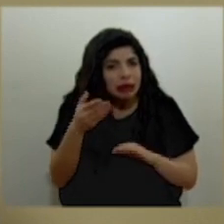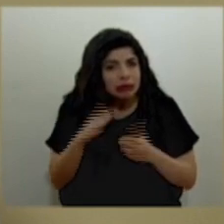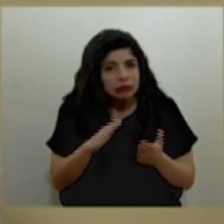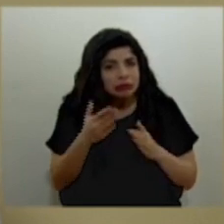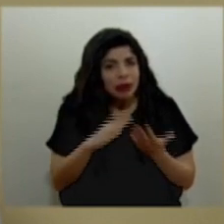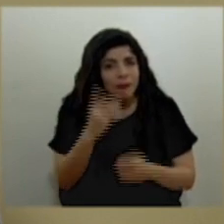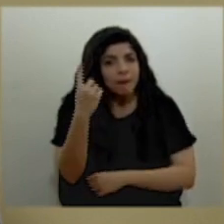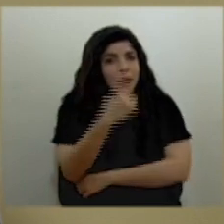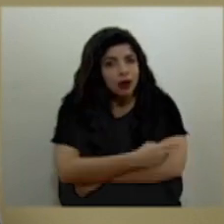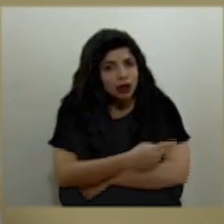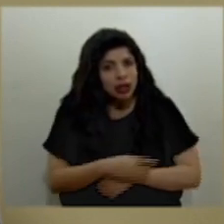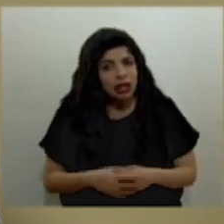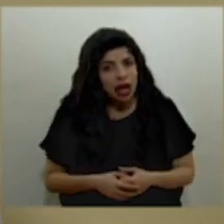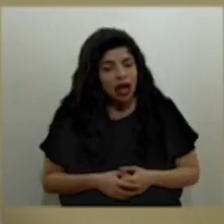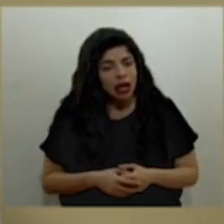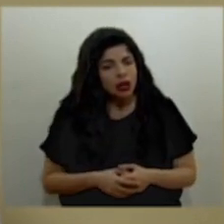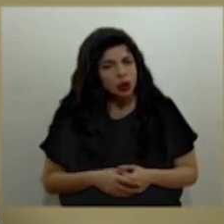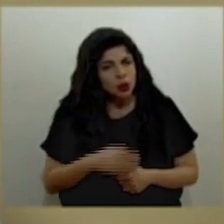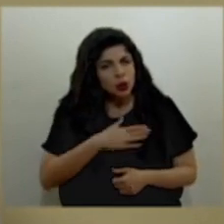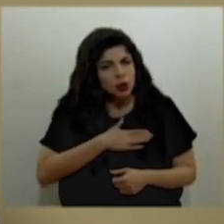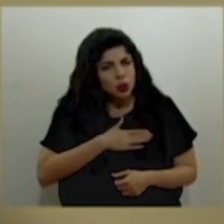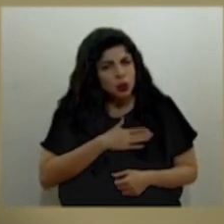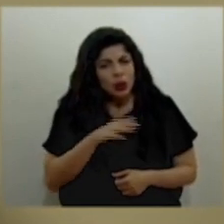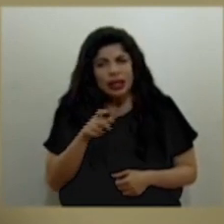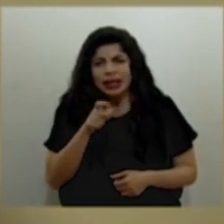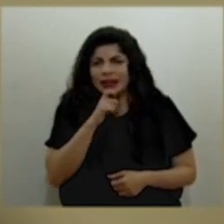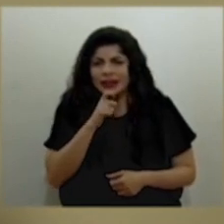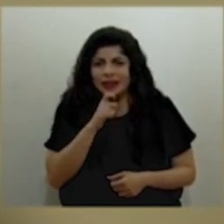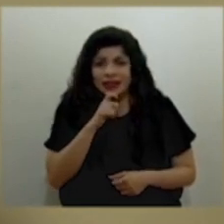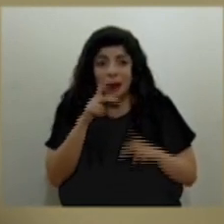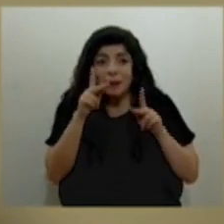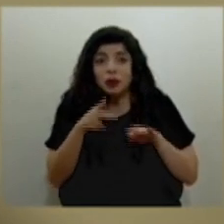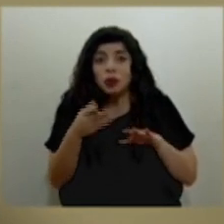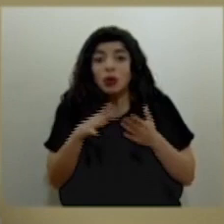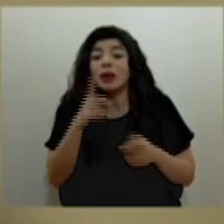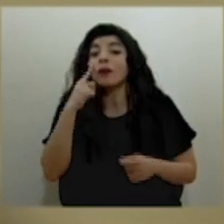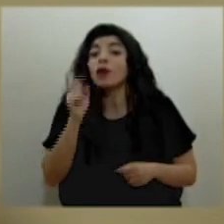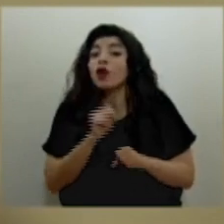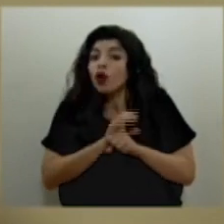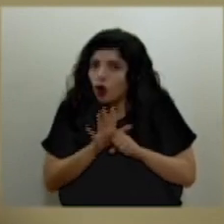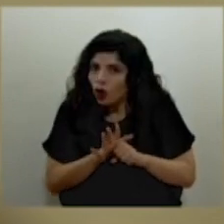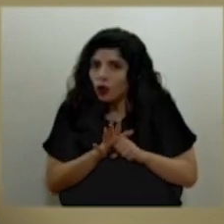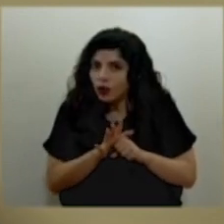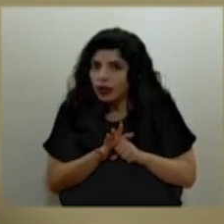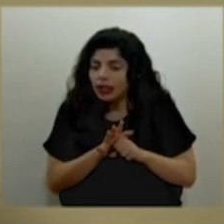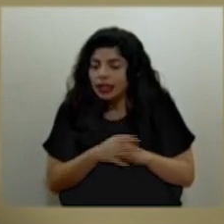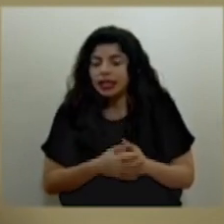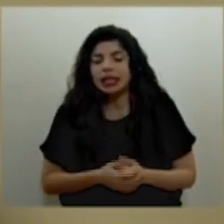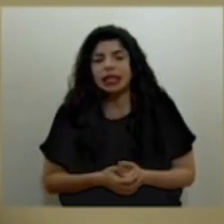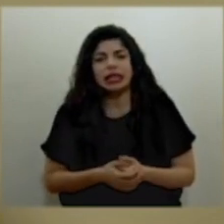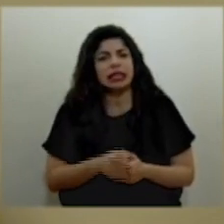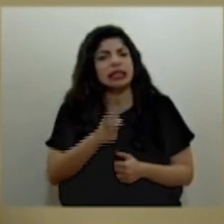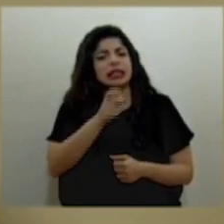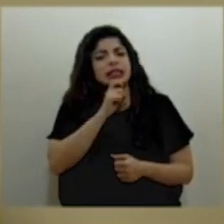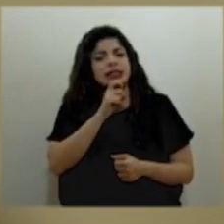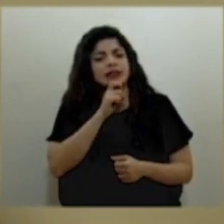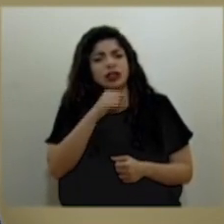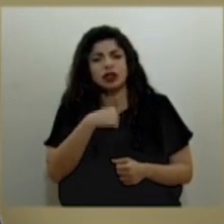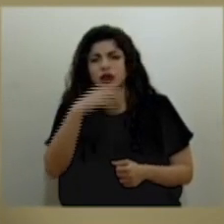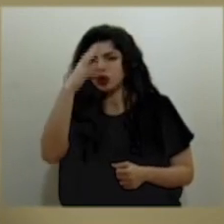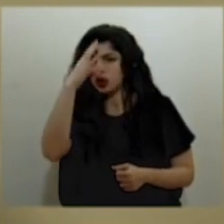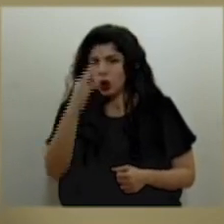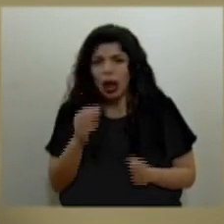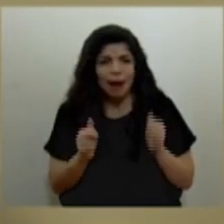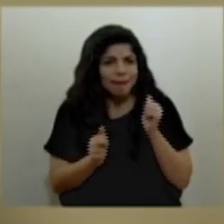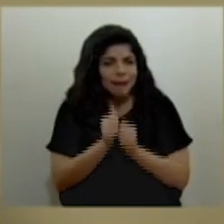por día, esto es demasiado difícil, ¿verdad? Personas fallecidas por COVID-19. Es demasiado difícil y yo creo que aquí